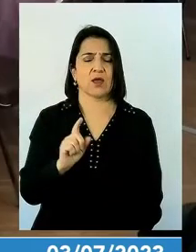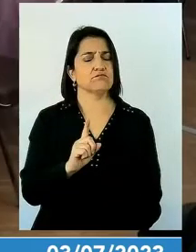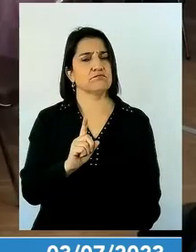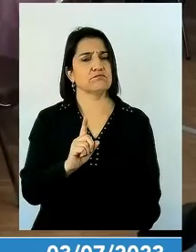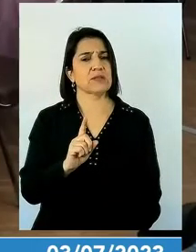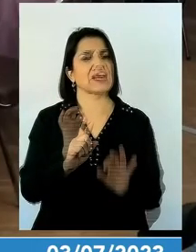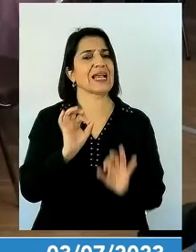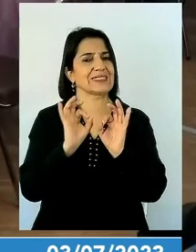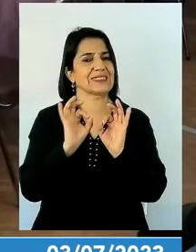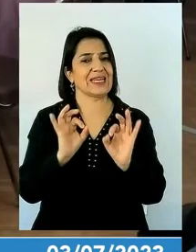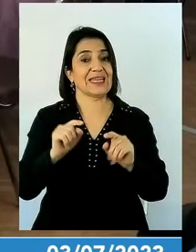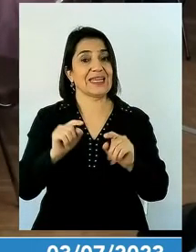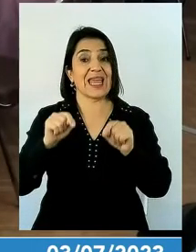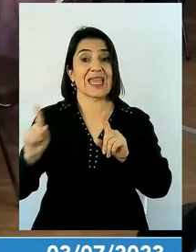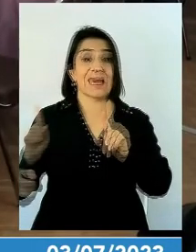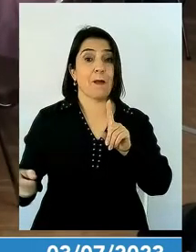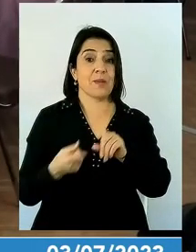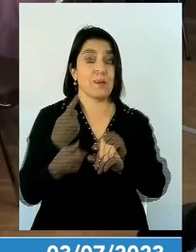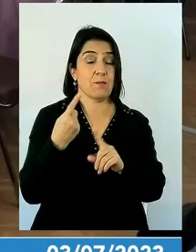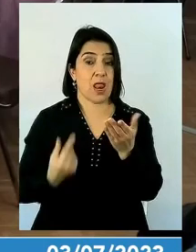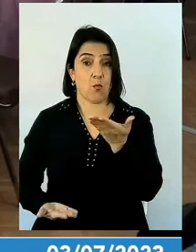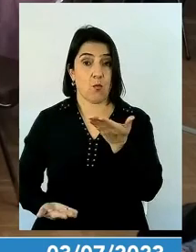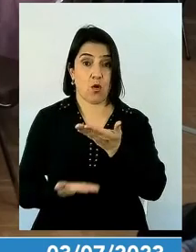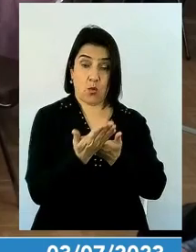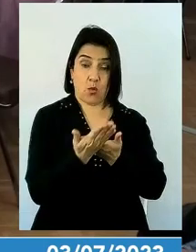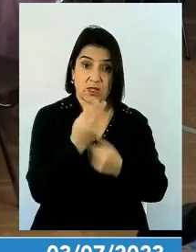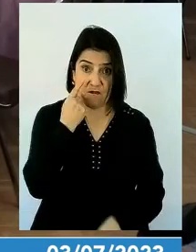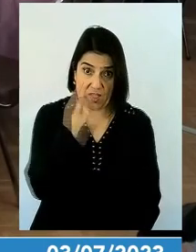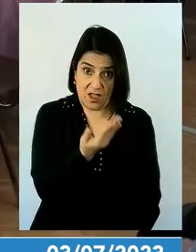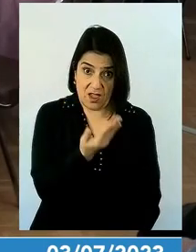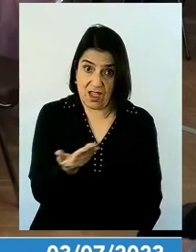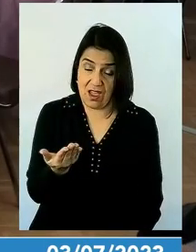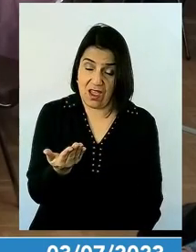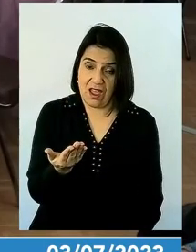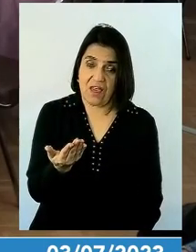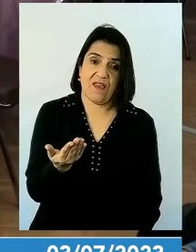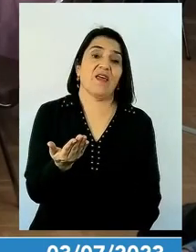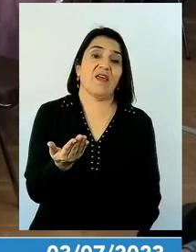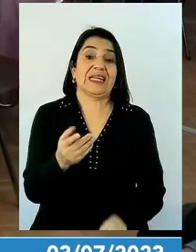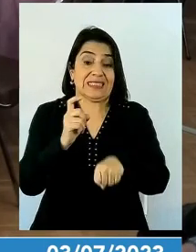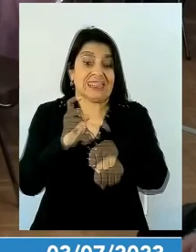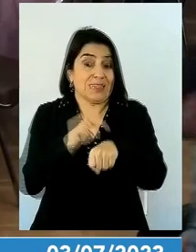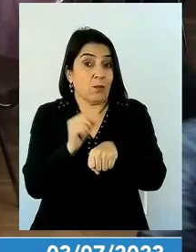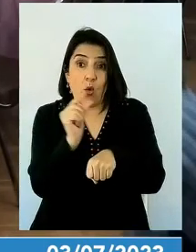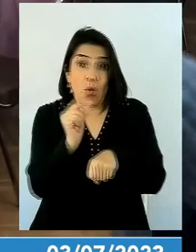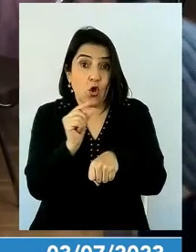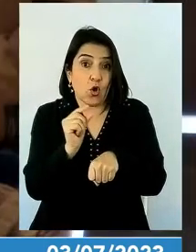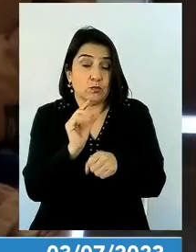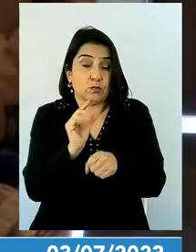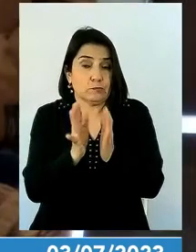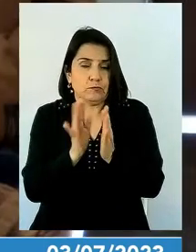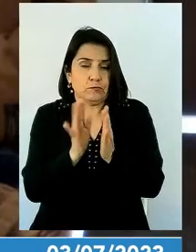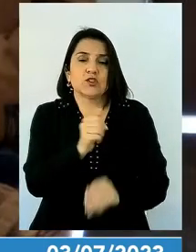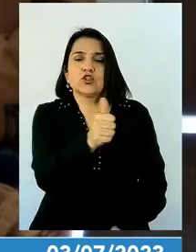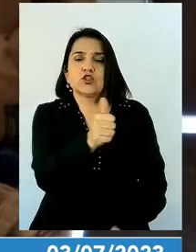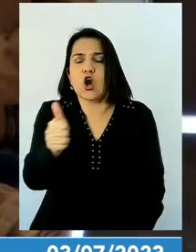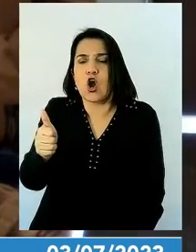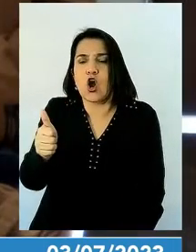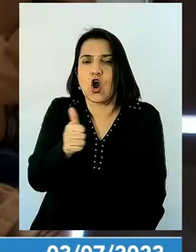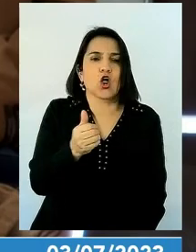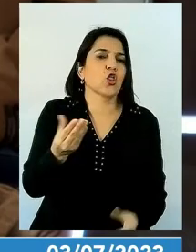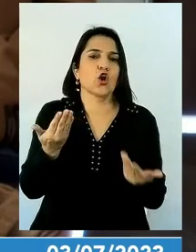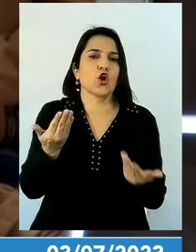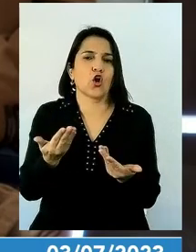¿se fijan? Uh-huh. O sea, aquí hay, estamos contra el tiempo y tenemos entre todos cómo no vamos a ser capaces de levantar